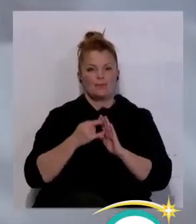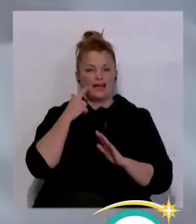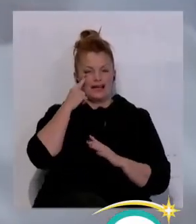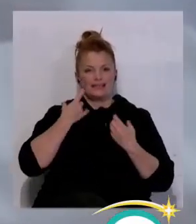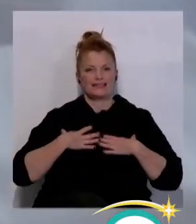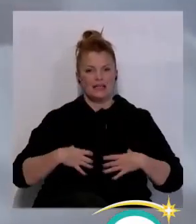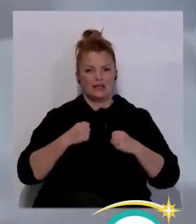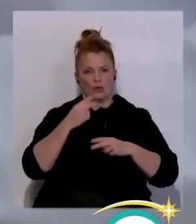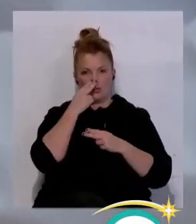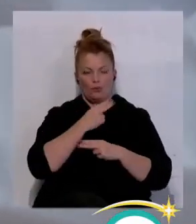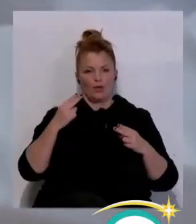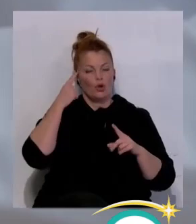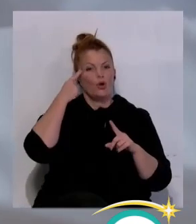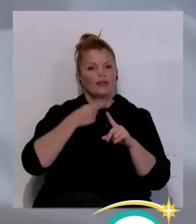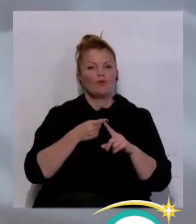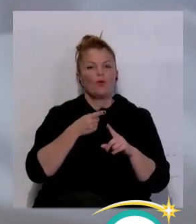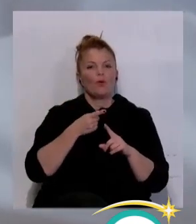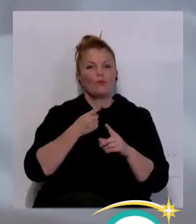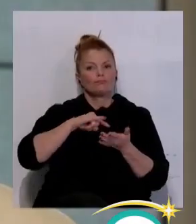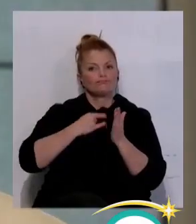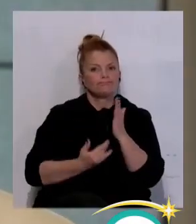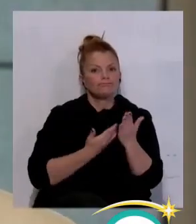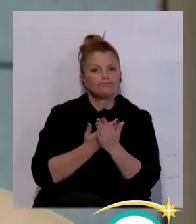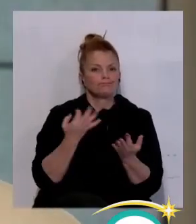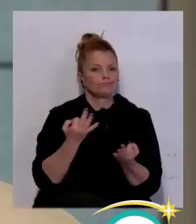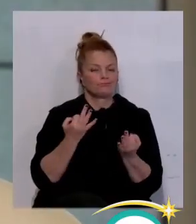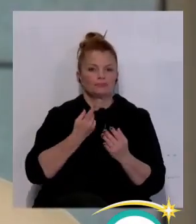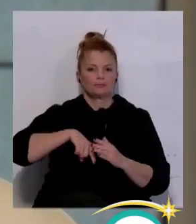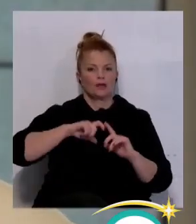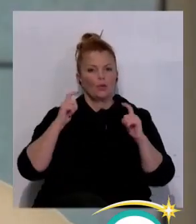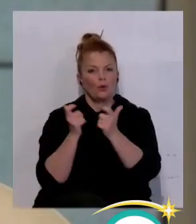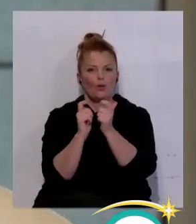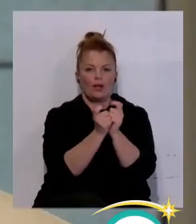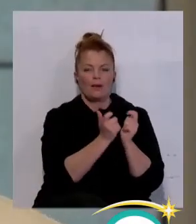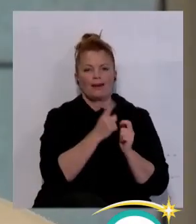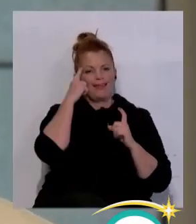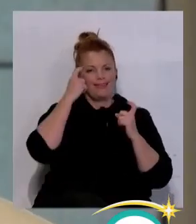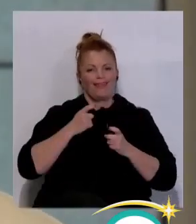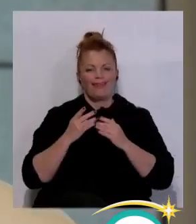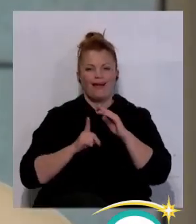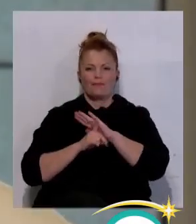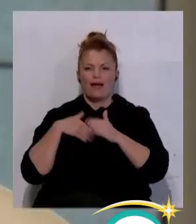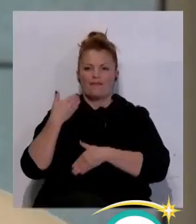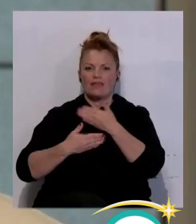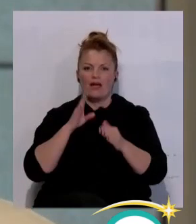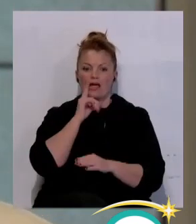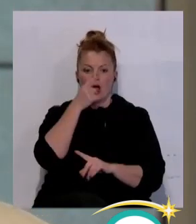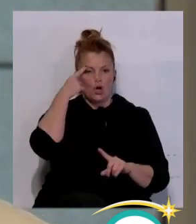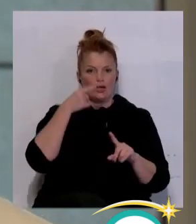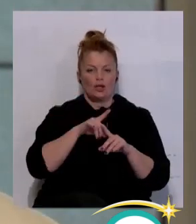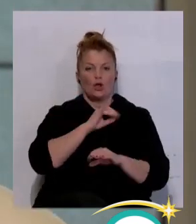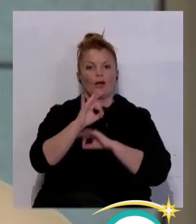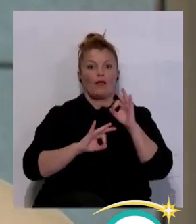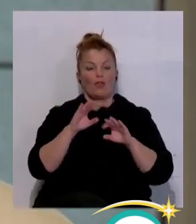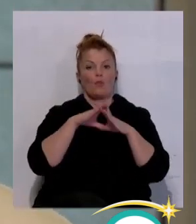El objetivo que nos planteamos es reunirnos para intentar avanzar en el objetivo que tiene marcado la Organización